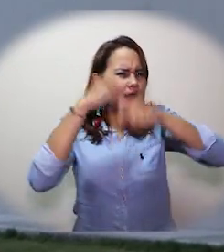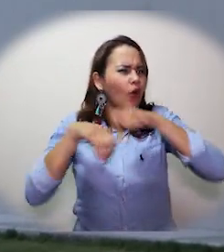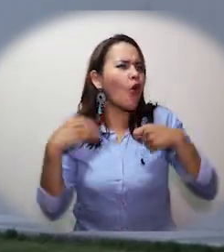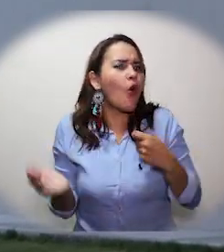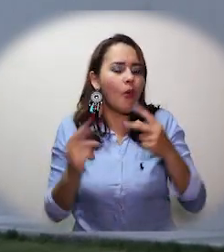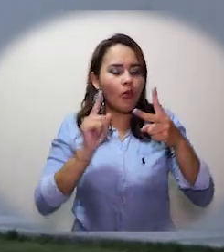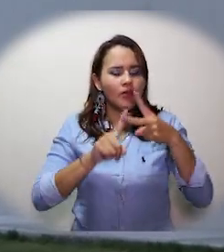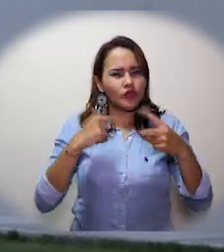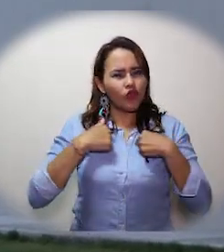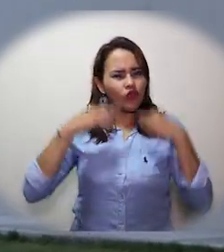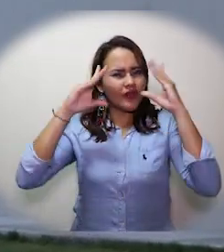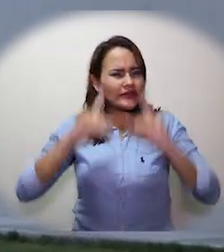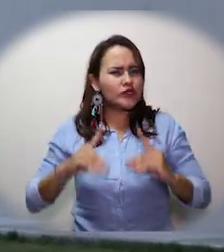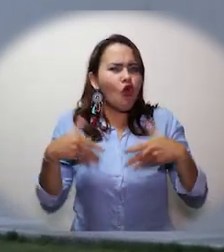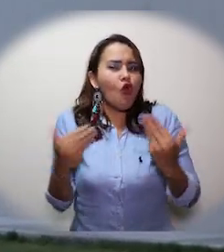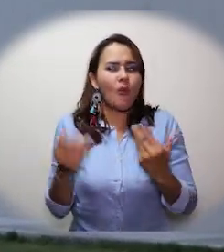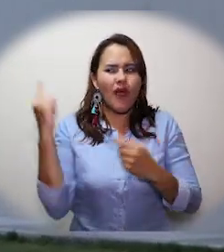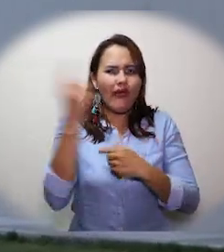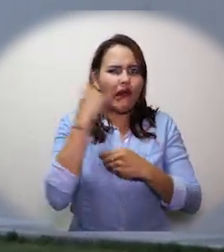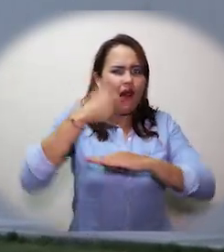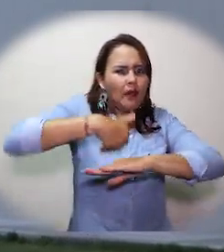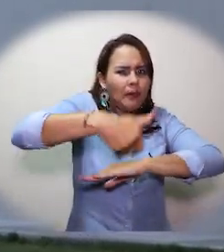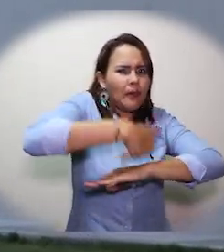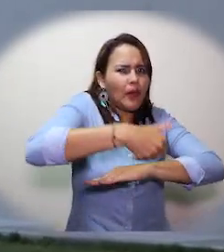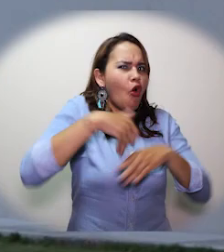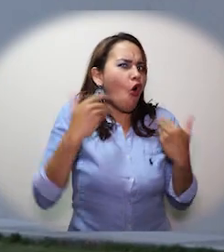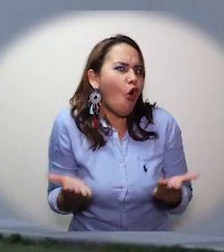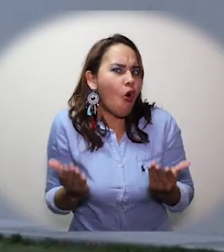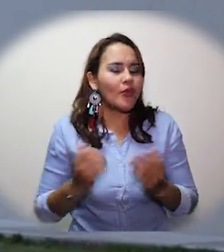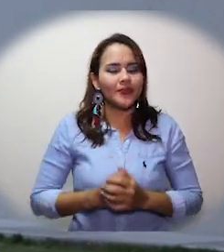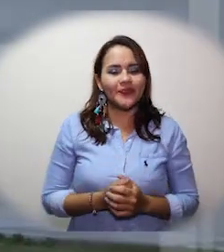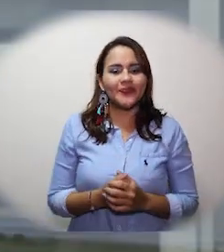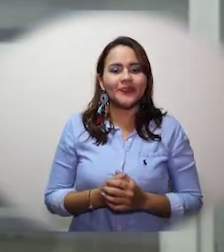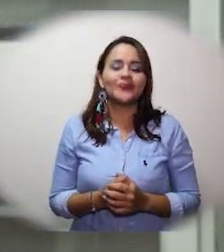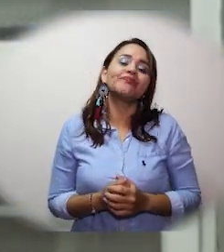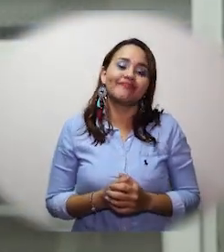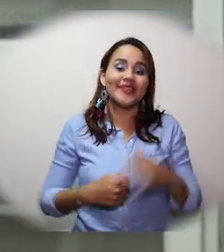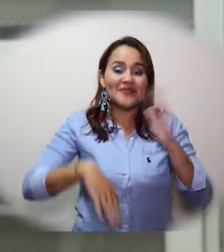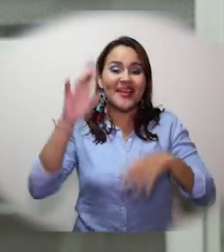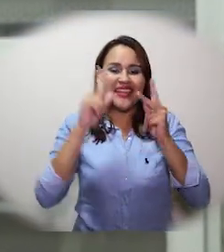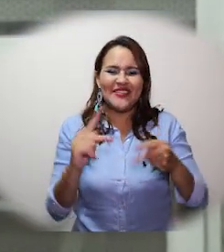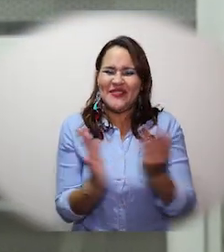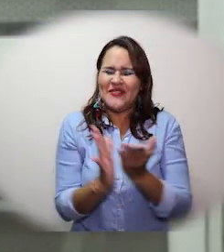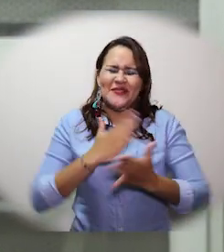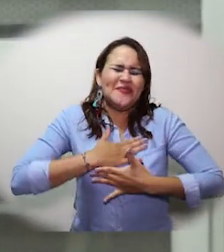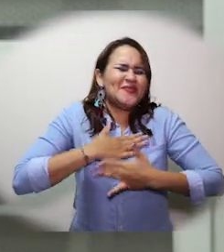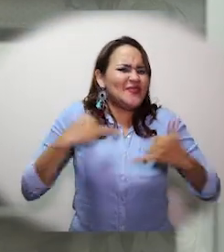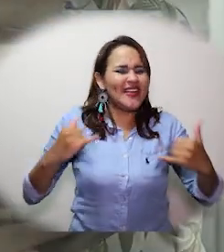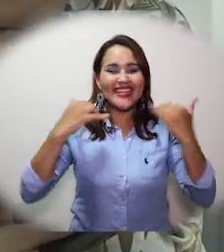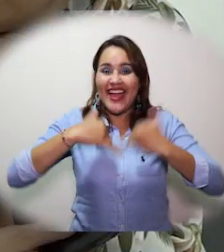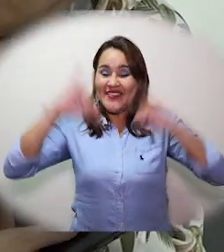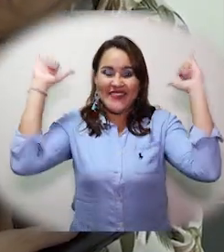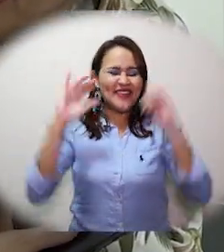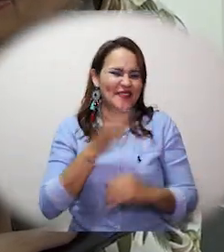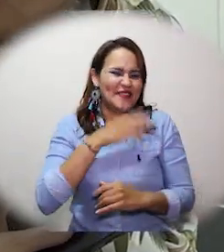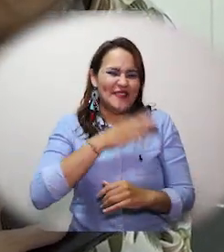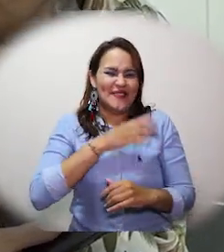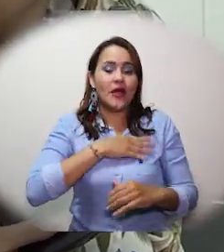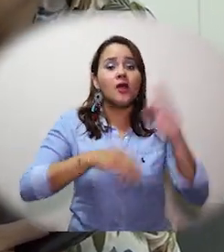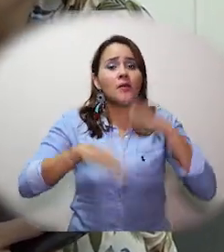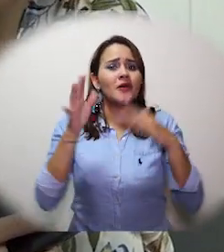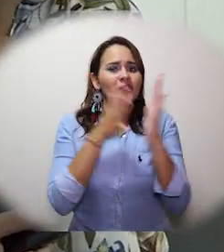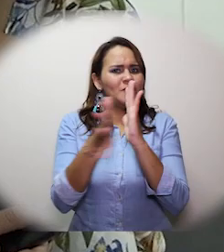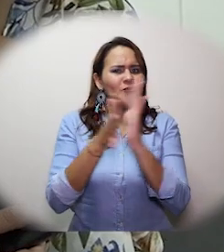mercados y a tomar las decisiones que satisfagan a tales mercados. Los estudiantes, felices por culminar esta etapa